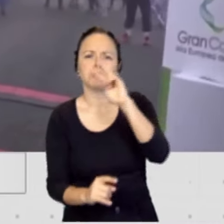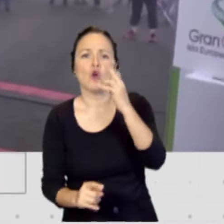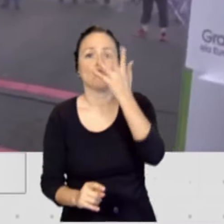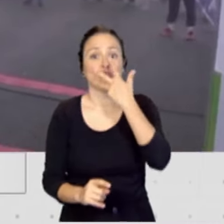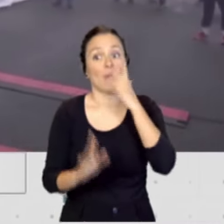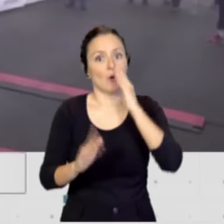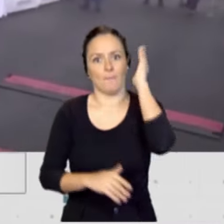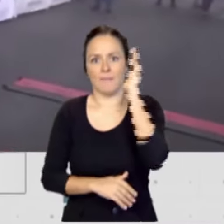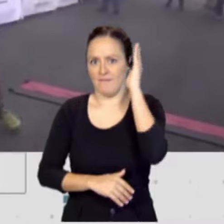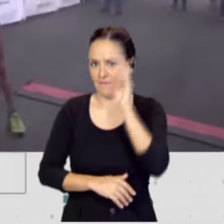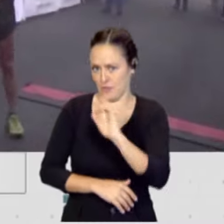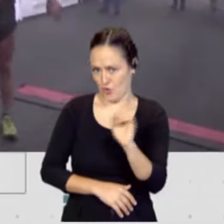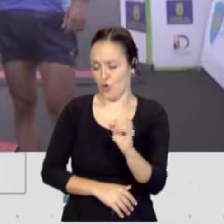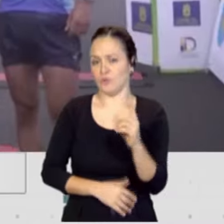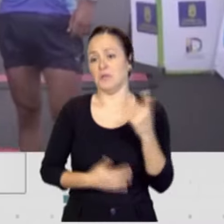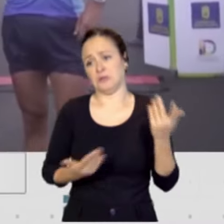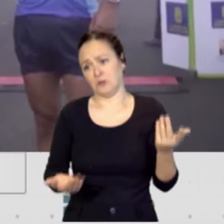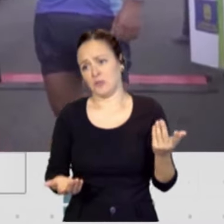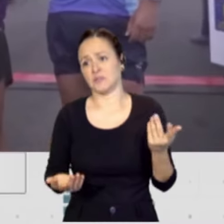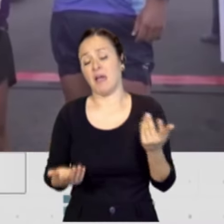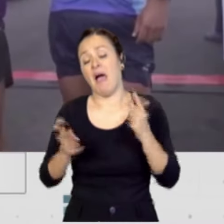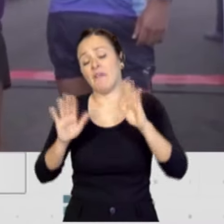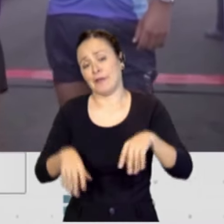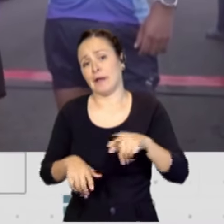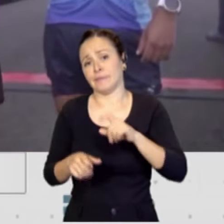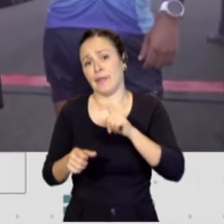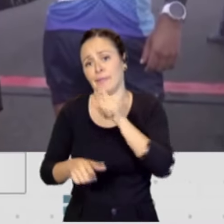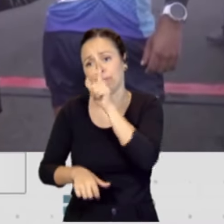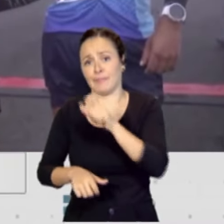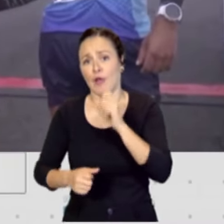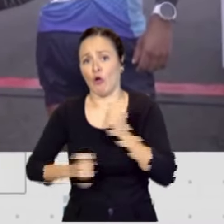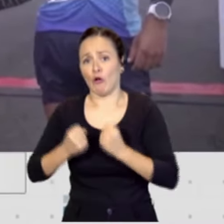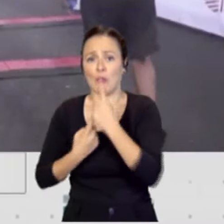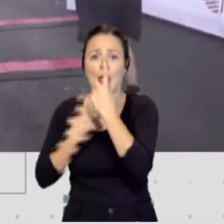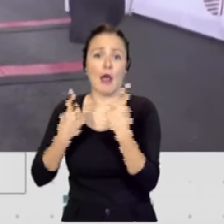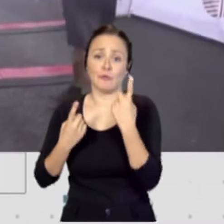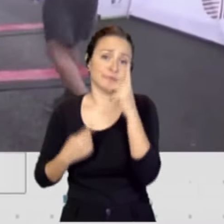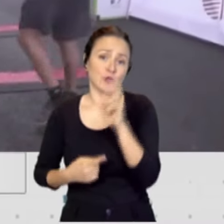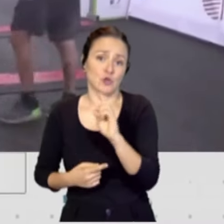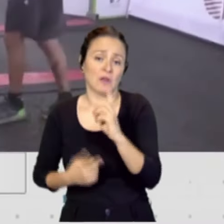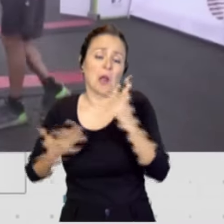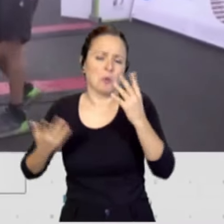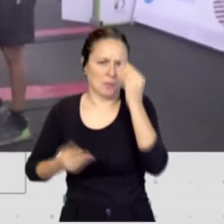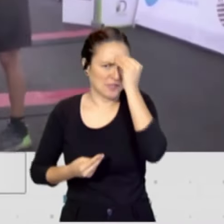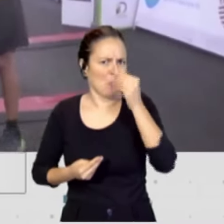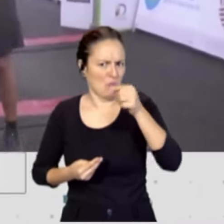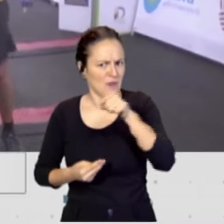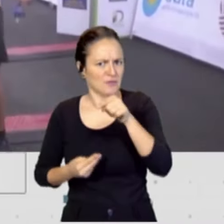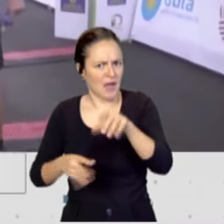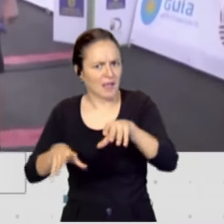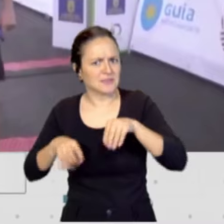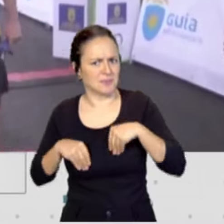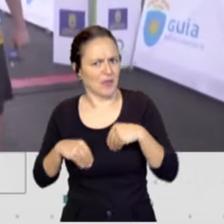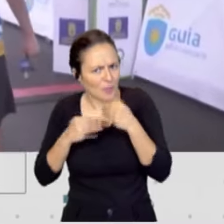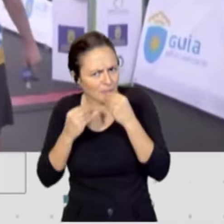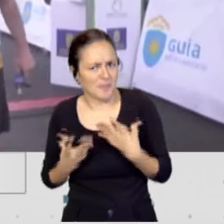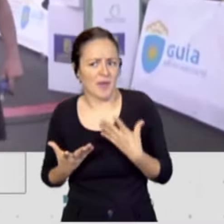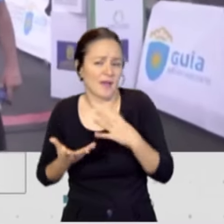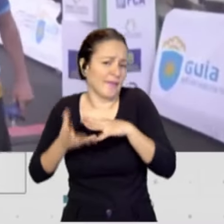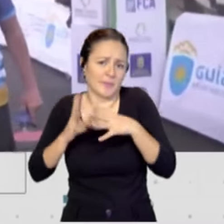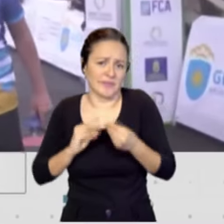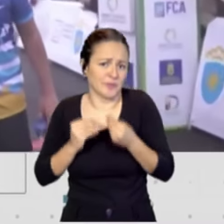dañemos y al final alguno faltará pero creemos que que ha sido una aceptación enorme Este era la la opción que